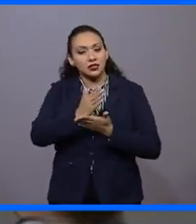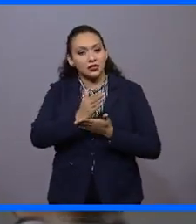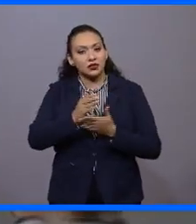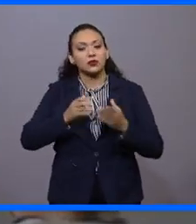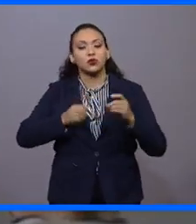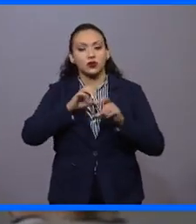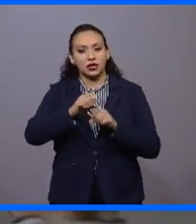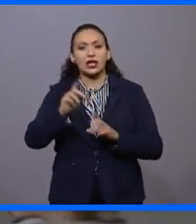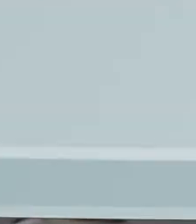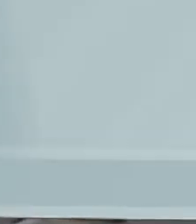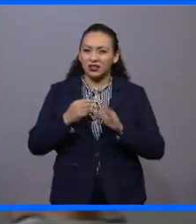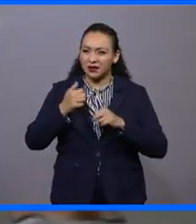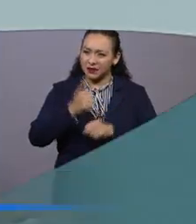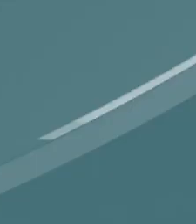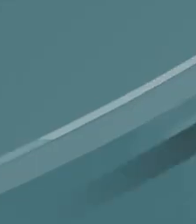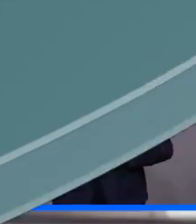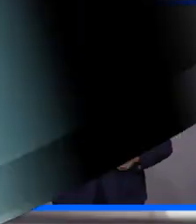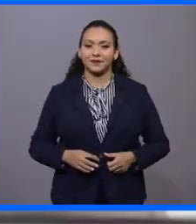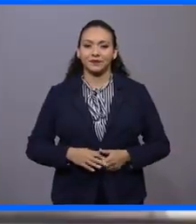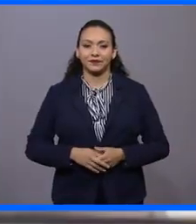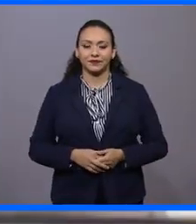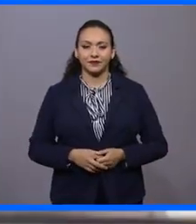repetición.